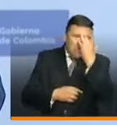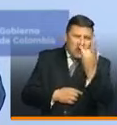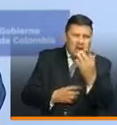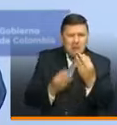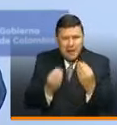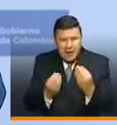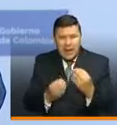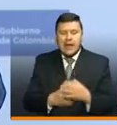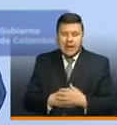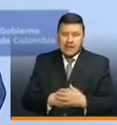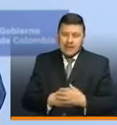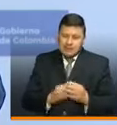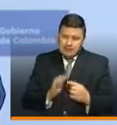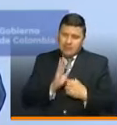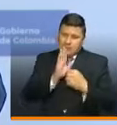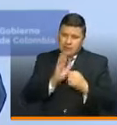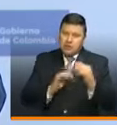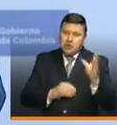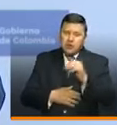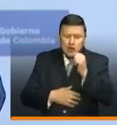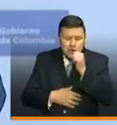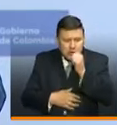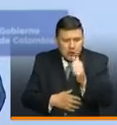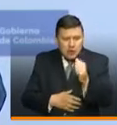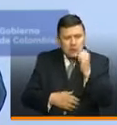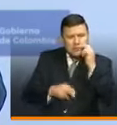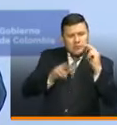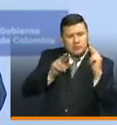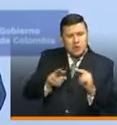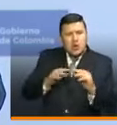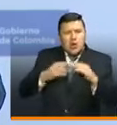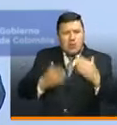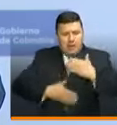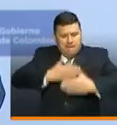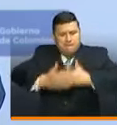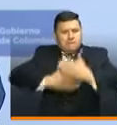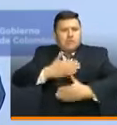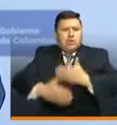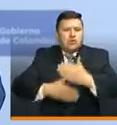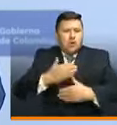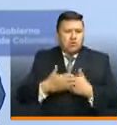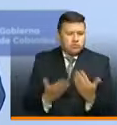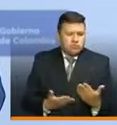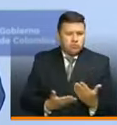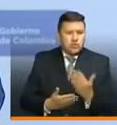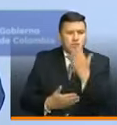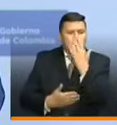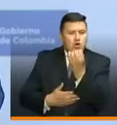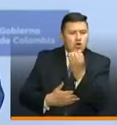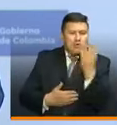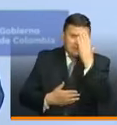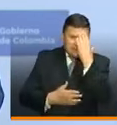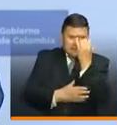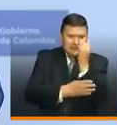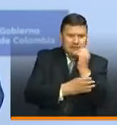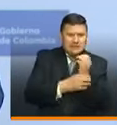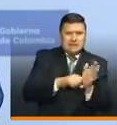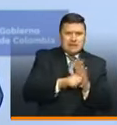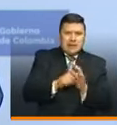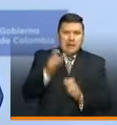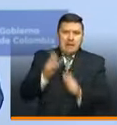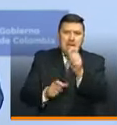qué. Y yo creo que todos los días vamos viendo cómo avanzan los números de la crisis sanitaria que estamos